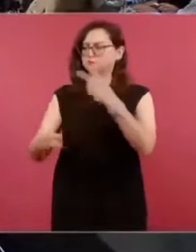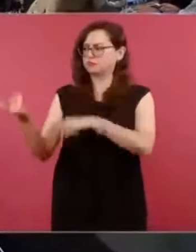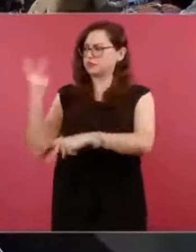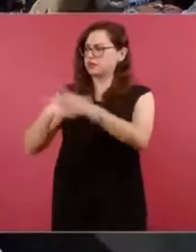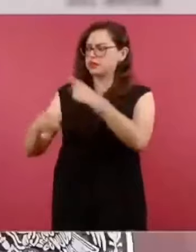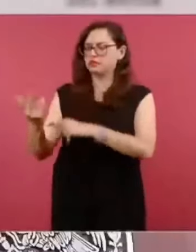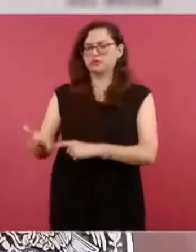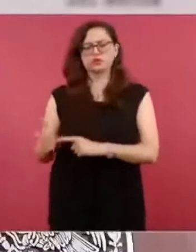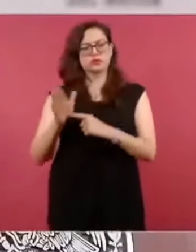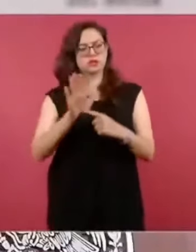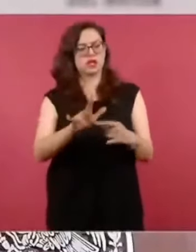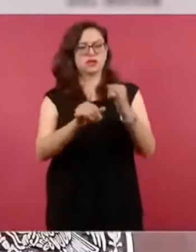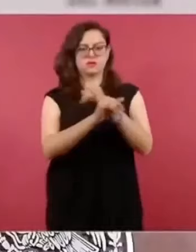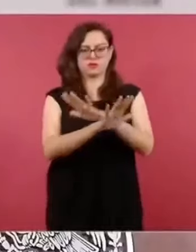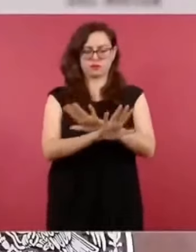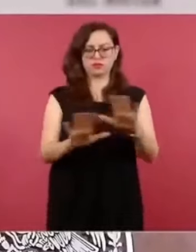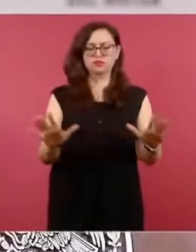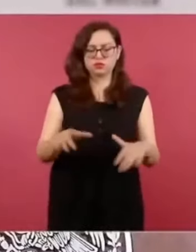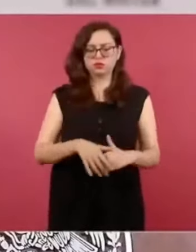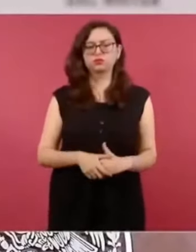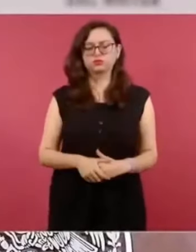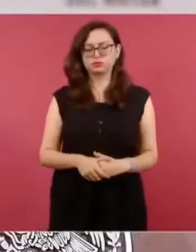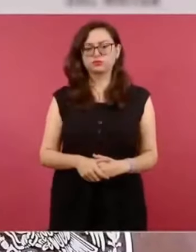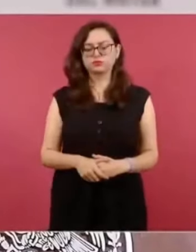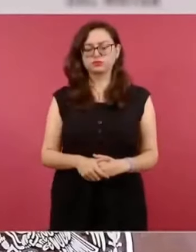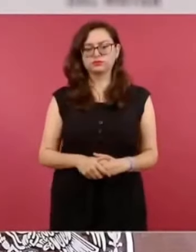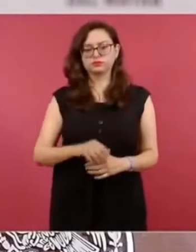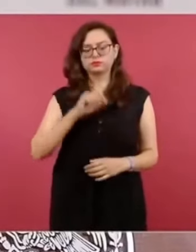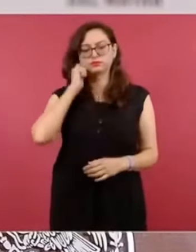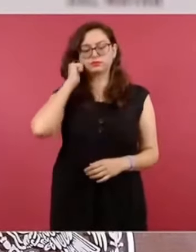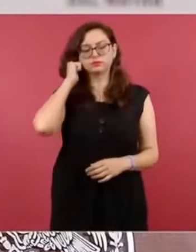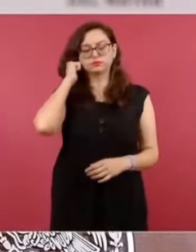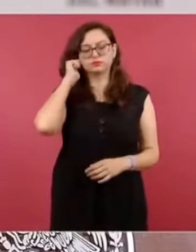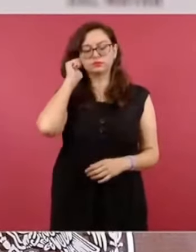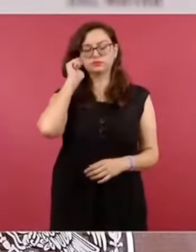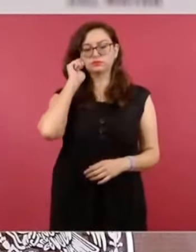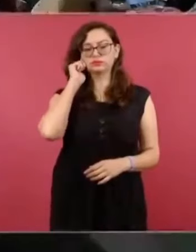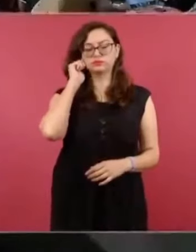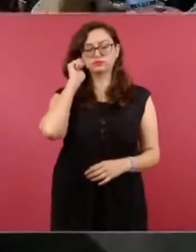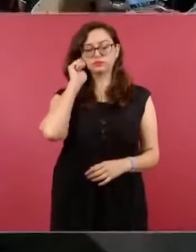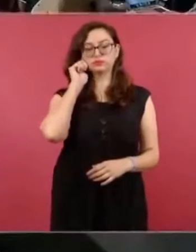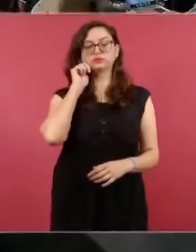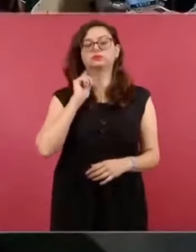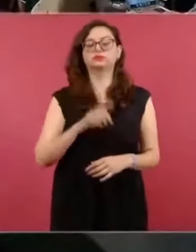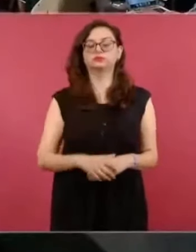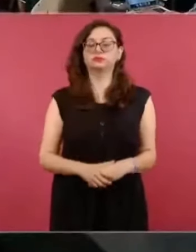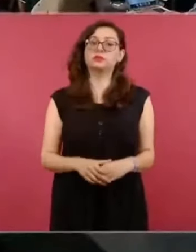más porque hay mucha